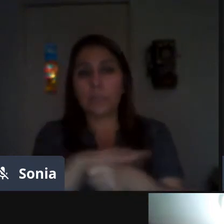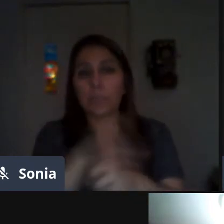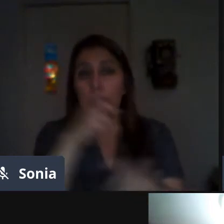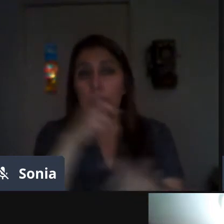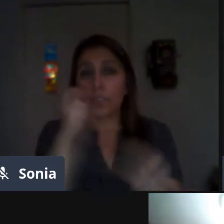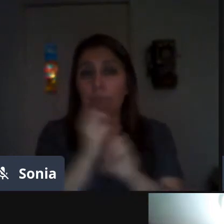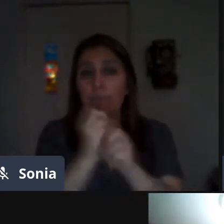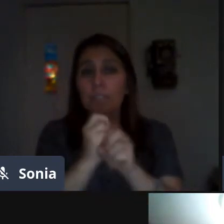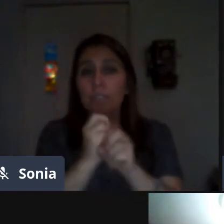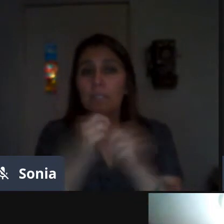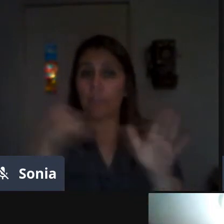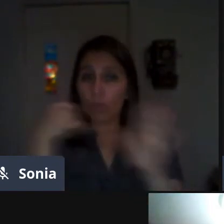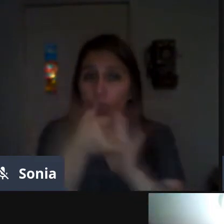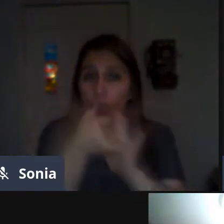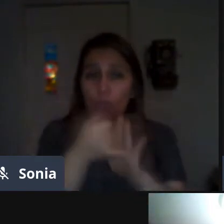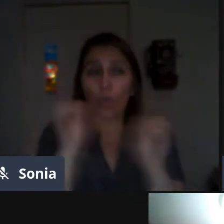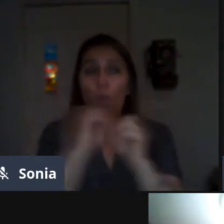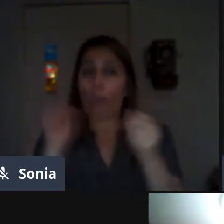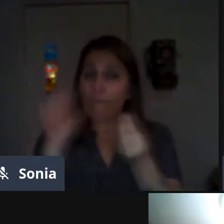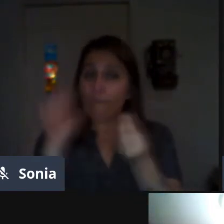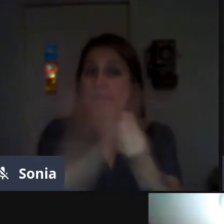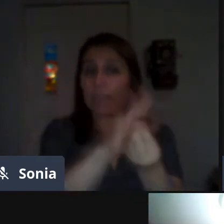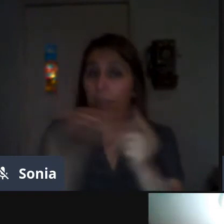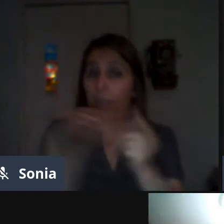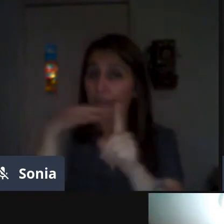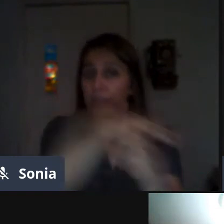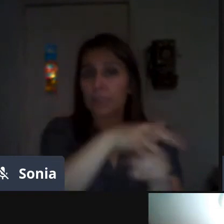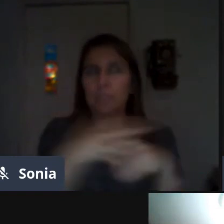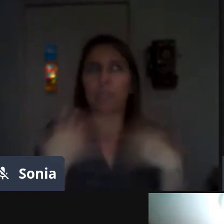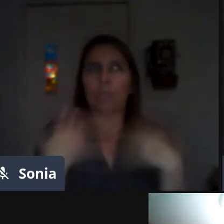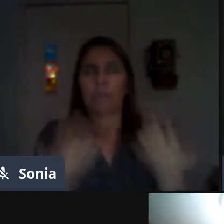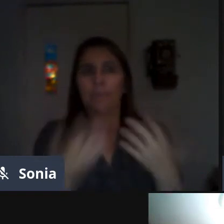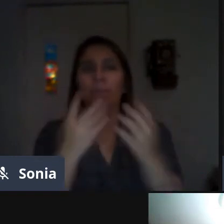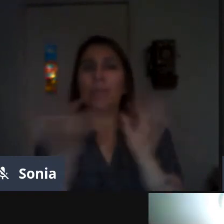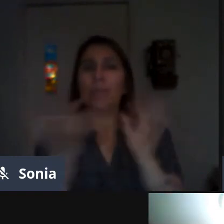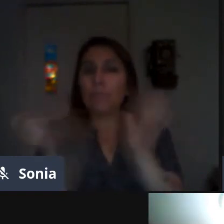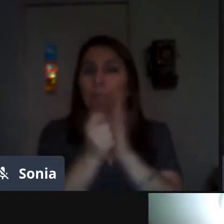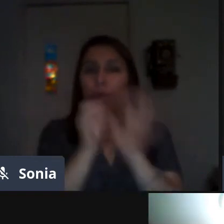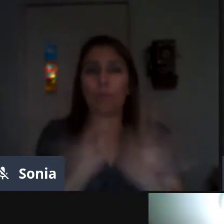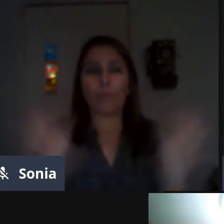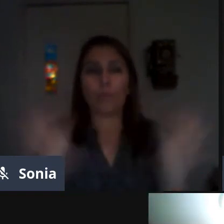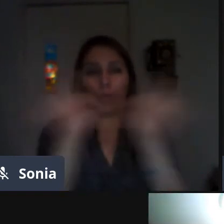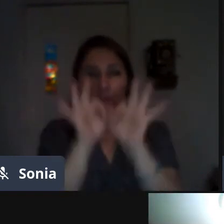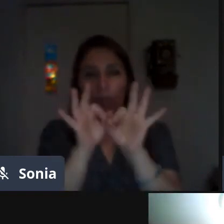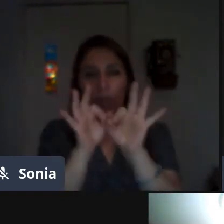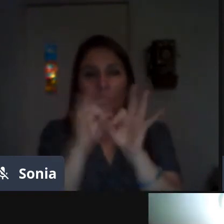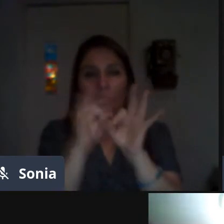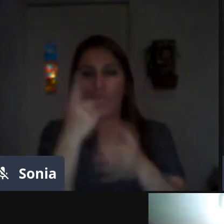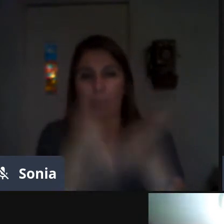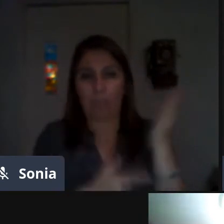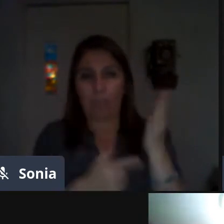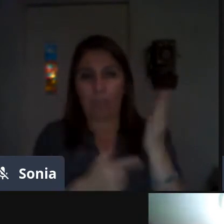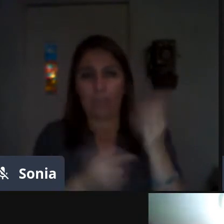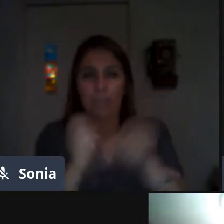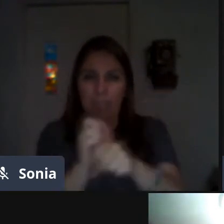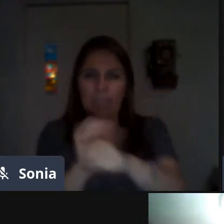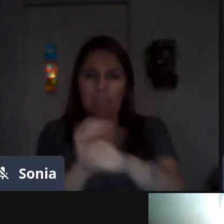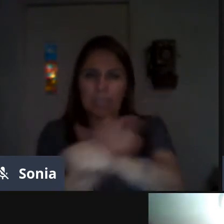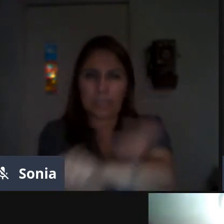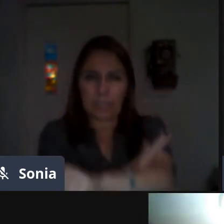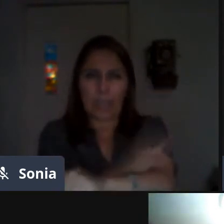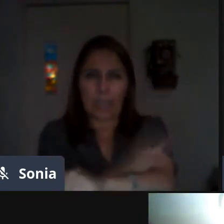vulneración entonces sí es importante que precisamente a partir de esta sensibilidad hasta que empiezan a